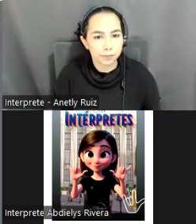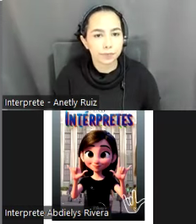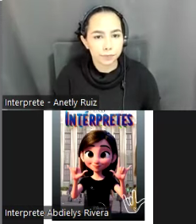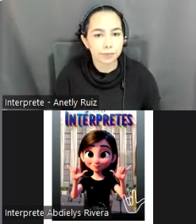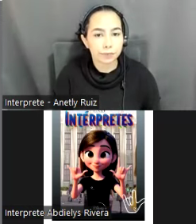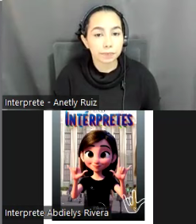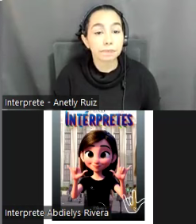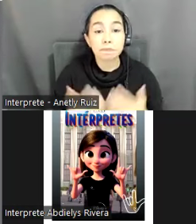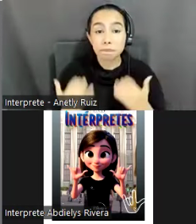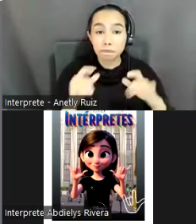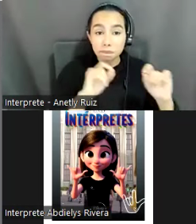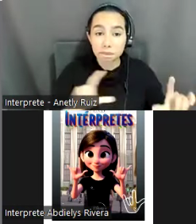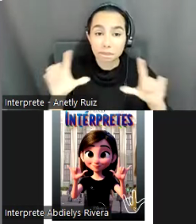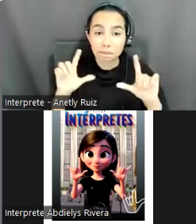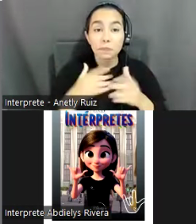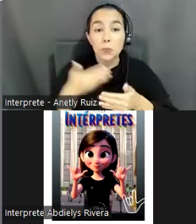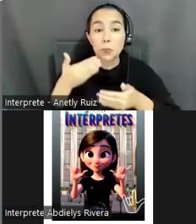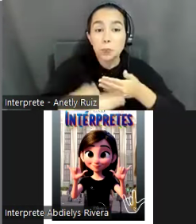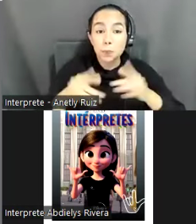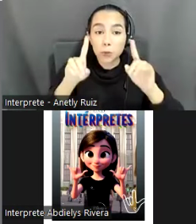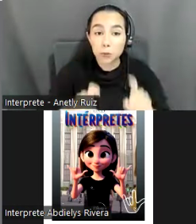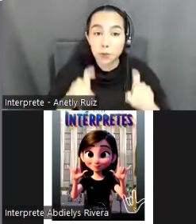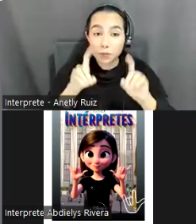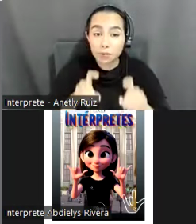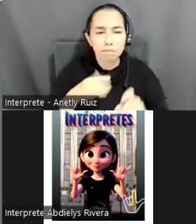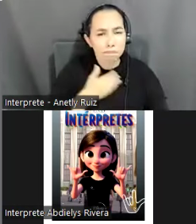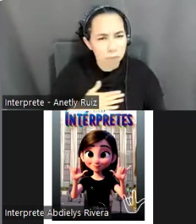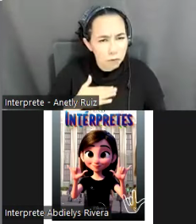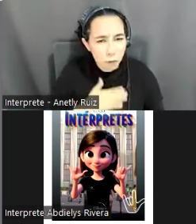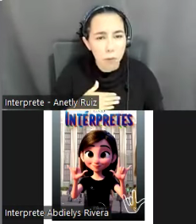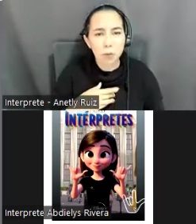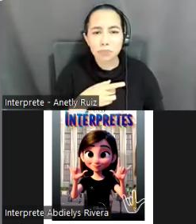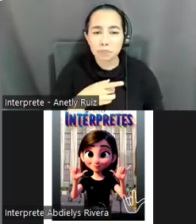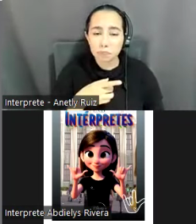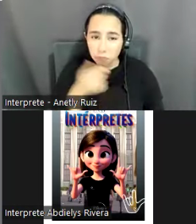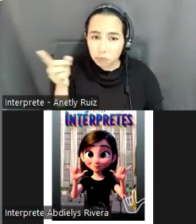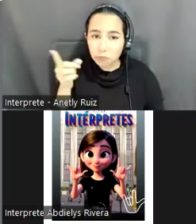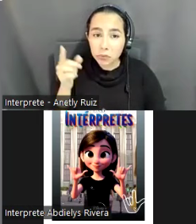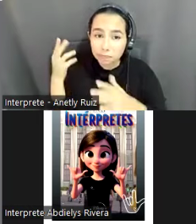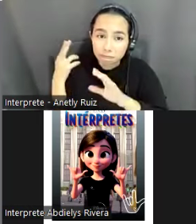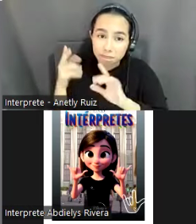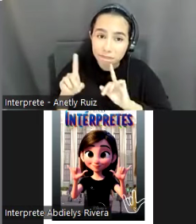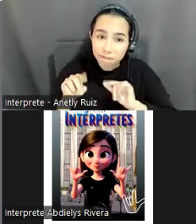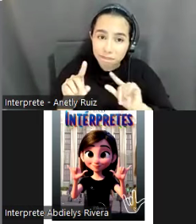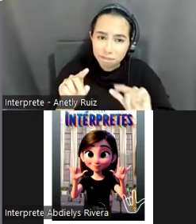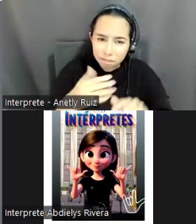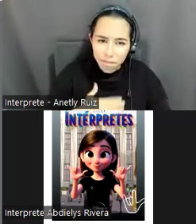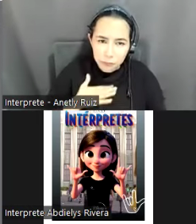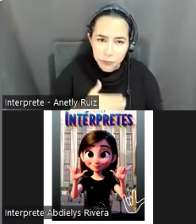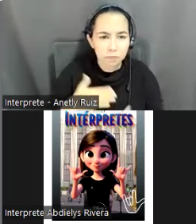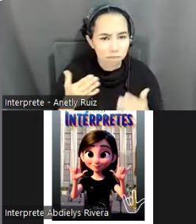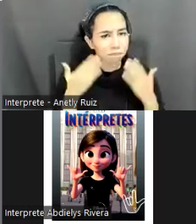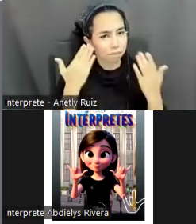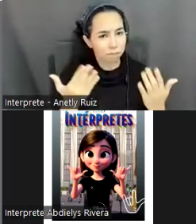Ahora estamos proyectando lo que sería la postprueba. Agradecemos la participación de todos. Los invitamos a que vayan